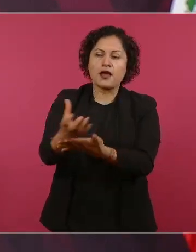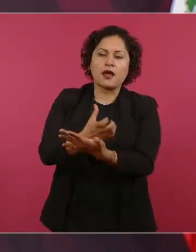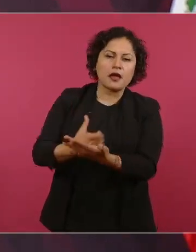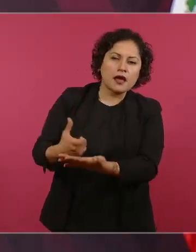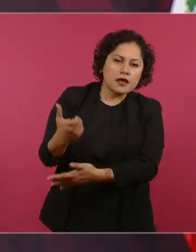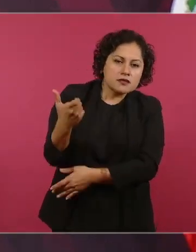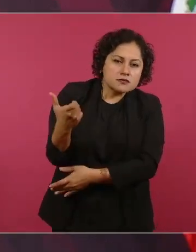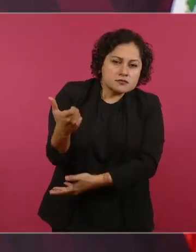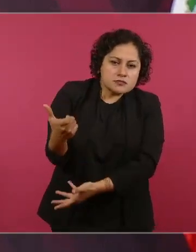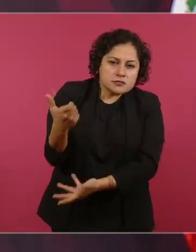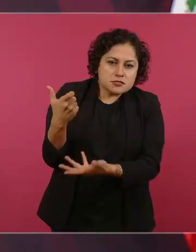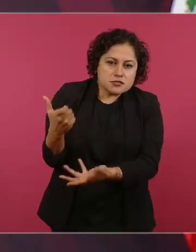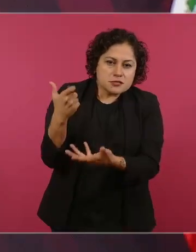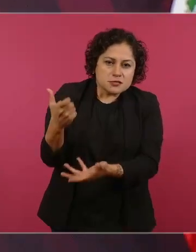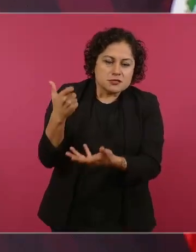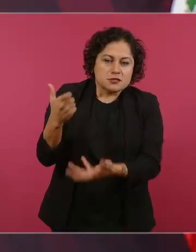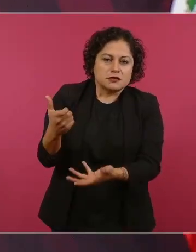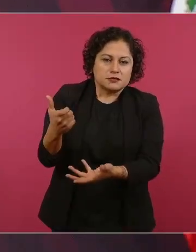Les pagan mucho